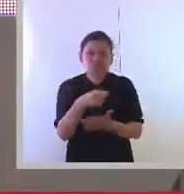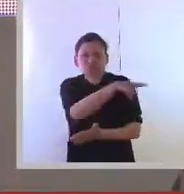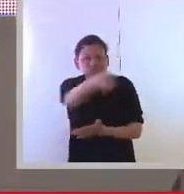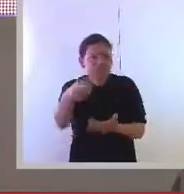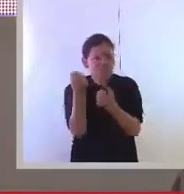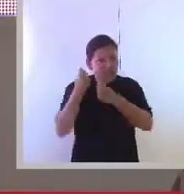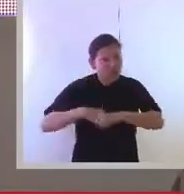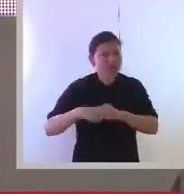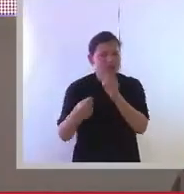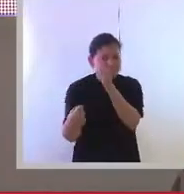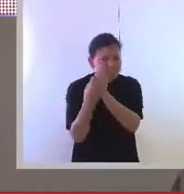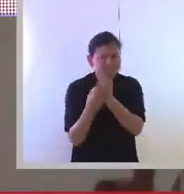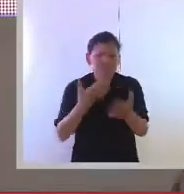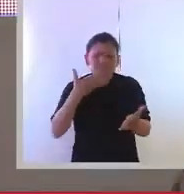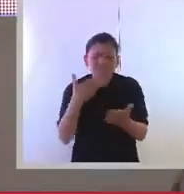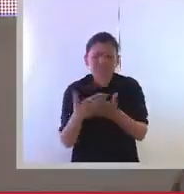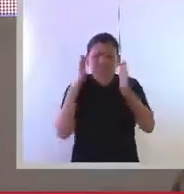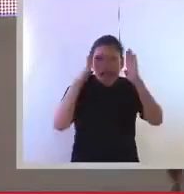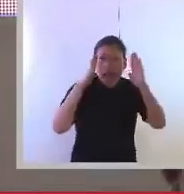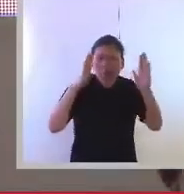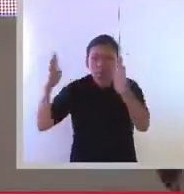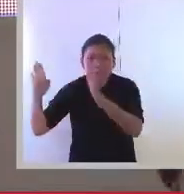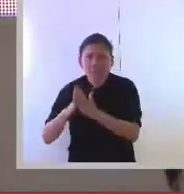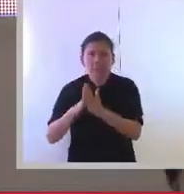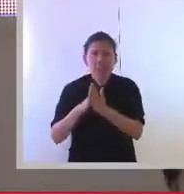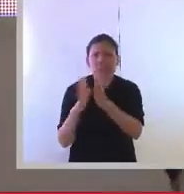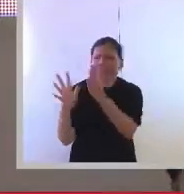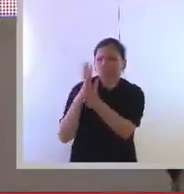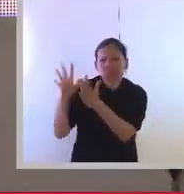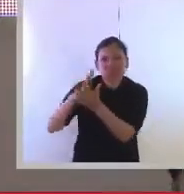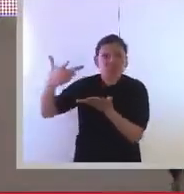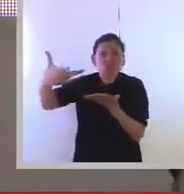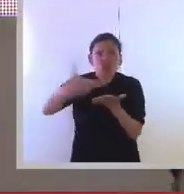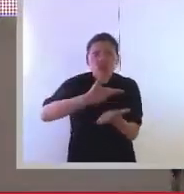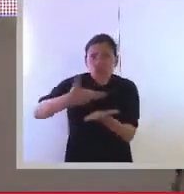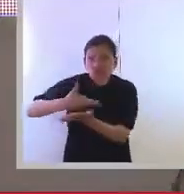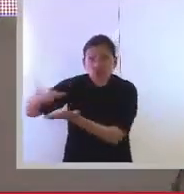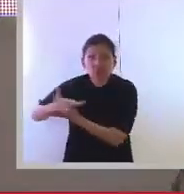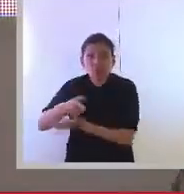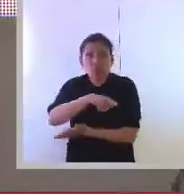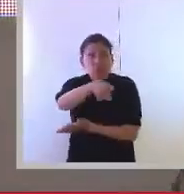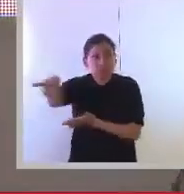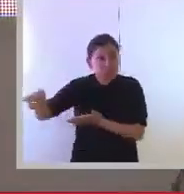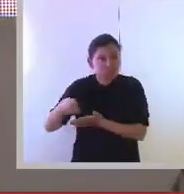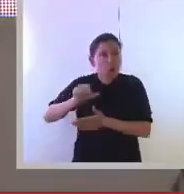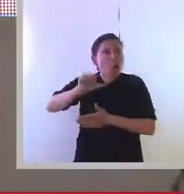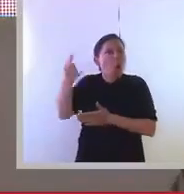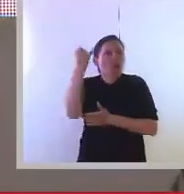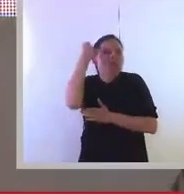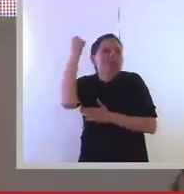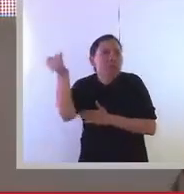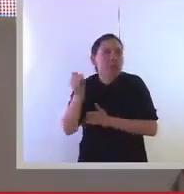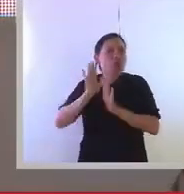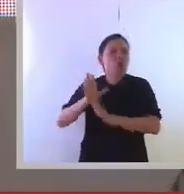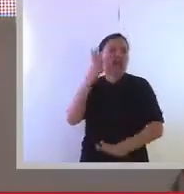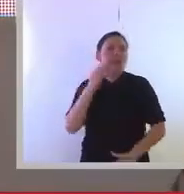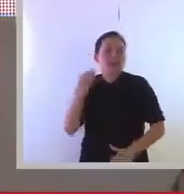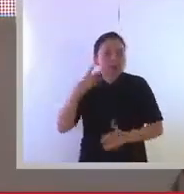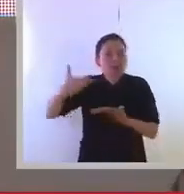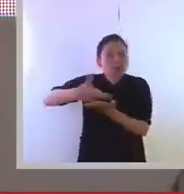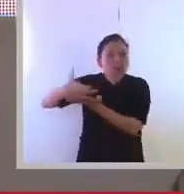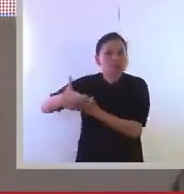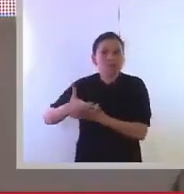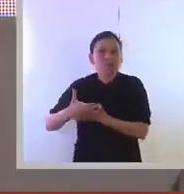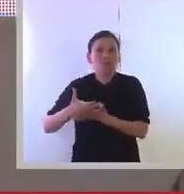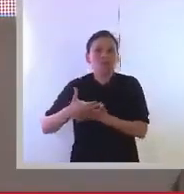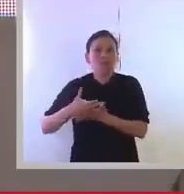todos ustedes. Estaremos atentos a las recomendaciones de las personas que nos traen otras experiencias, así como